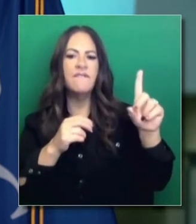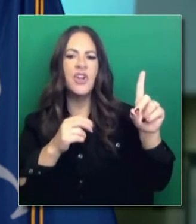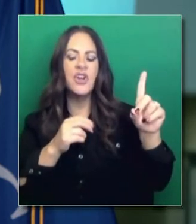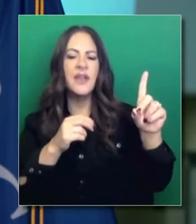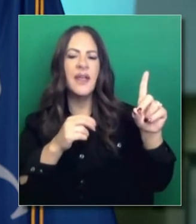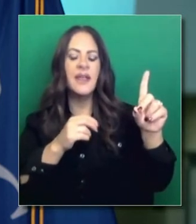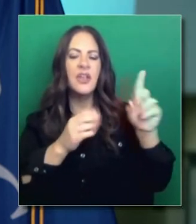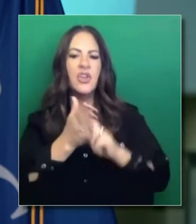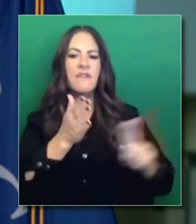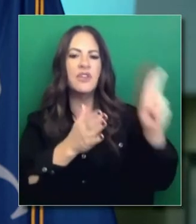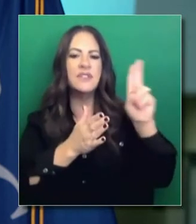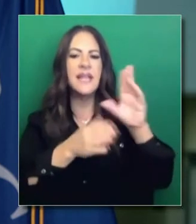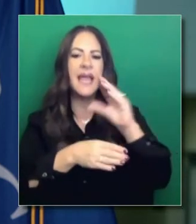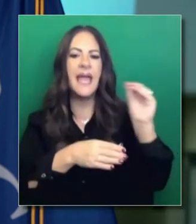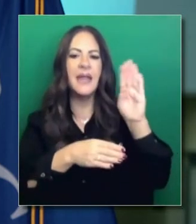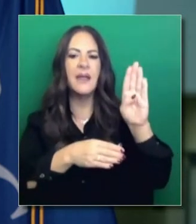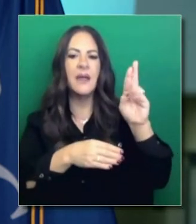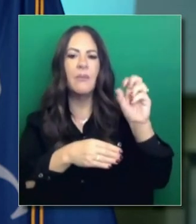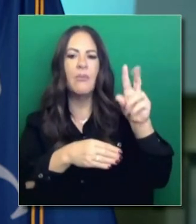apoyar nuestras